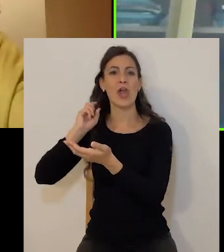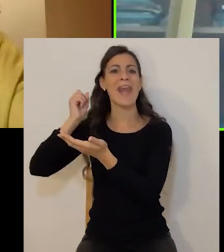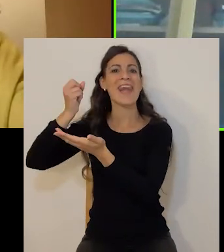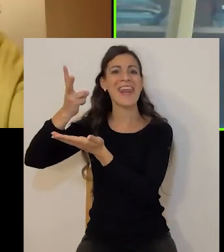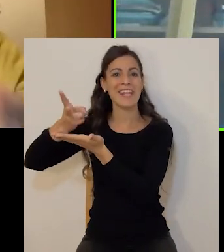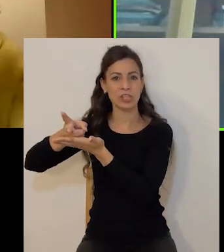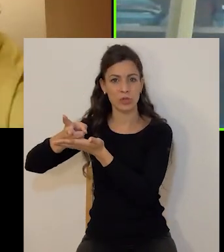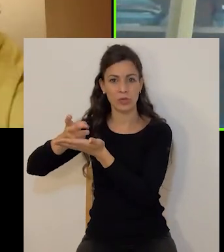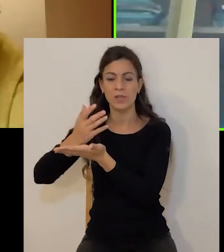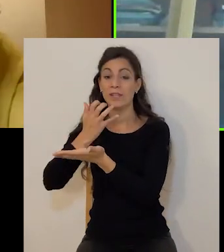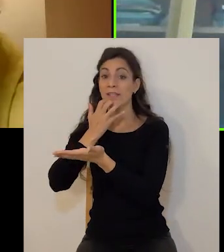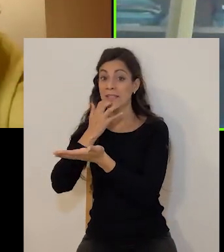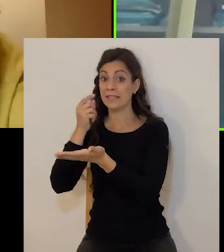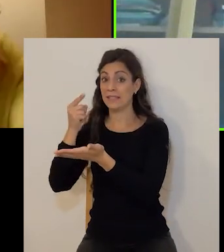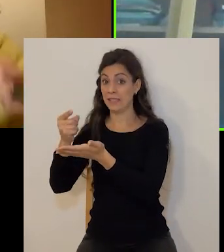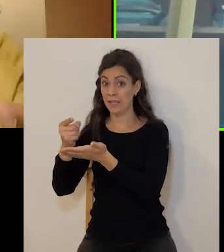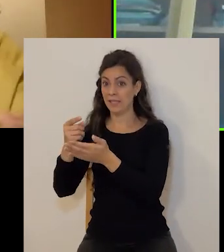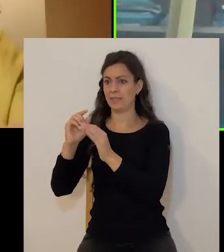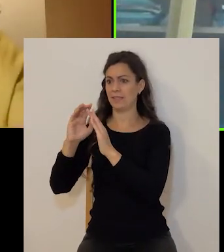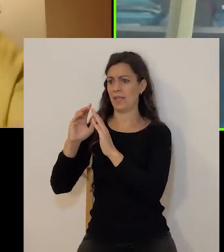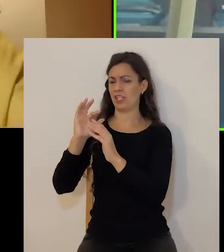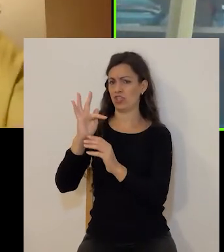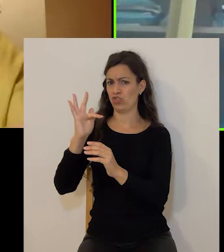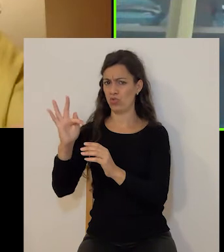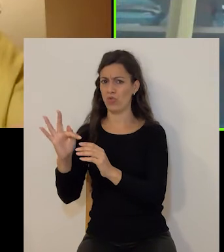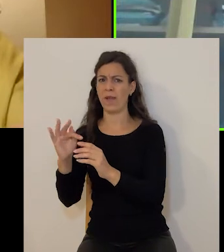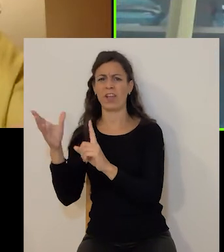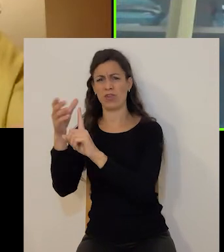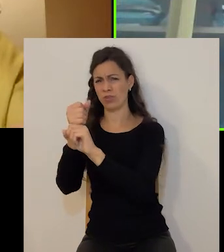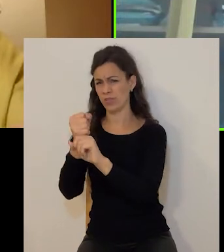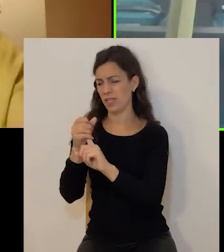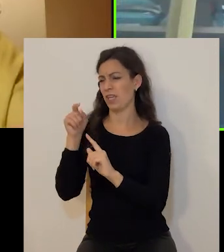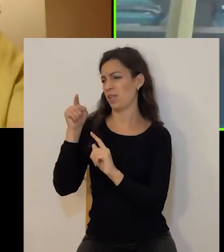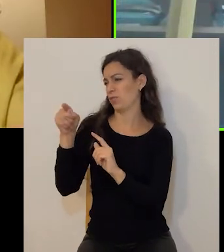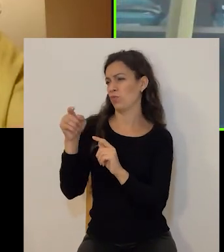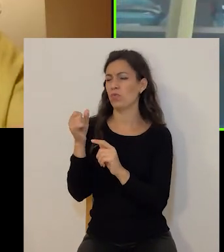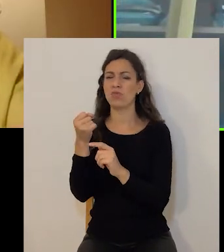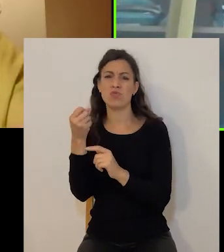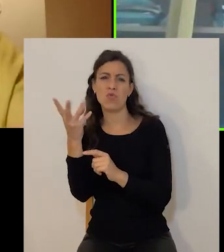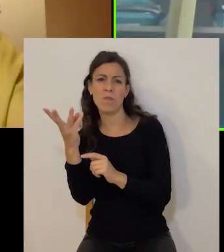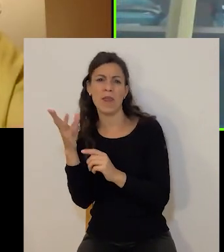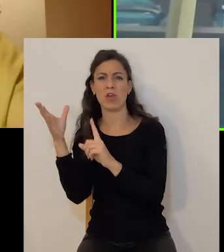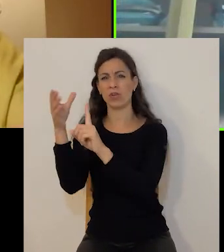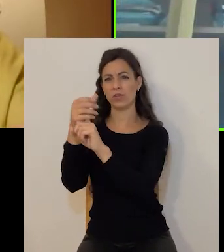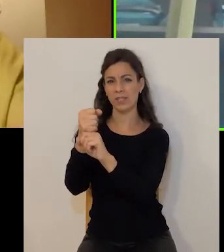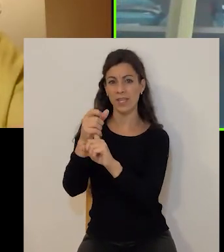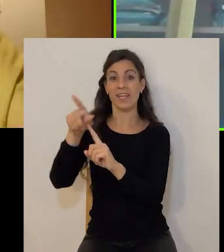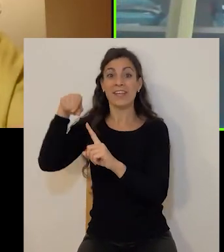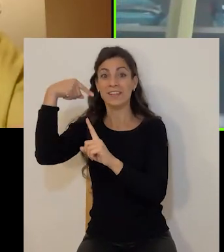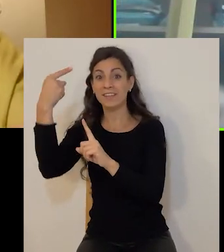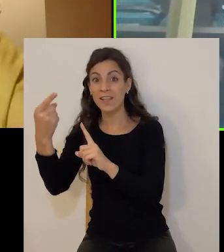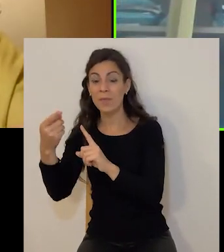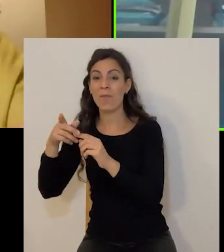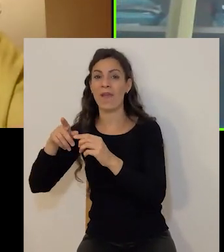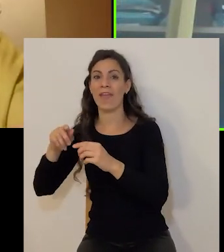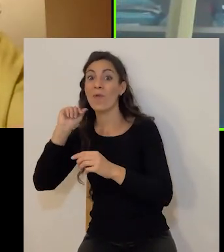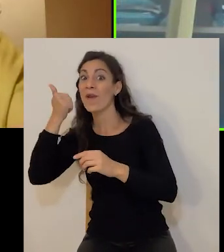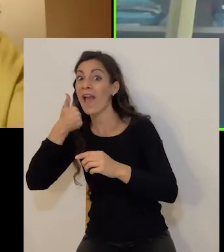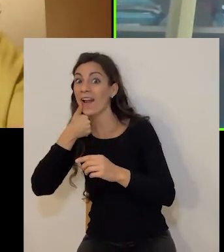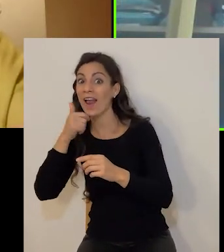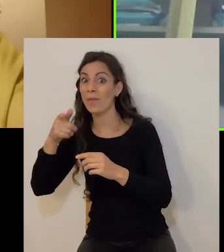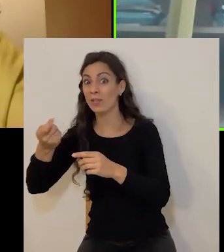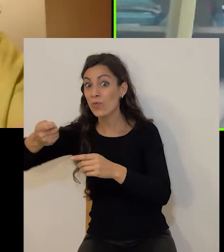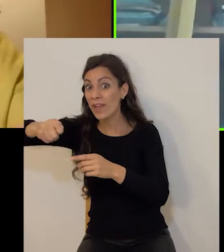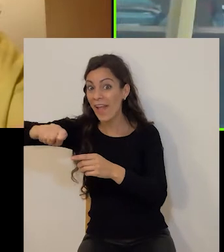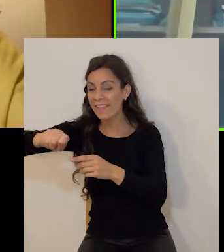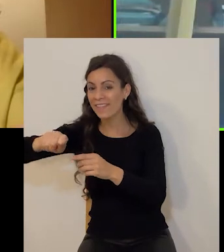que si consigues hacer esta serie de sumas, pues vas a conseguir un número y ese número te va a llevar a una clave para que puedas abrir un